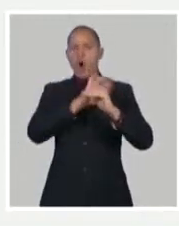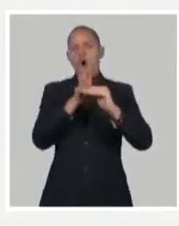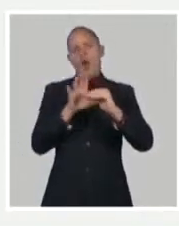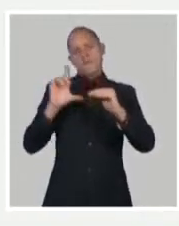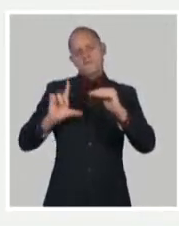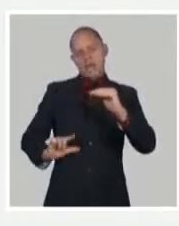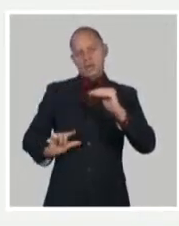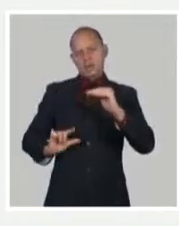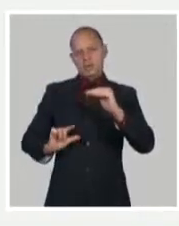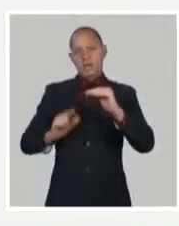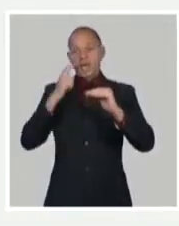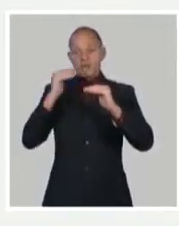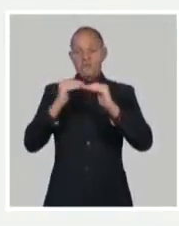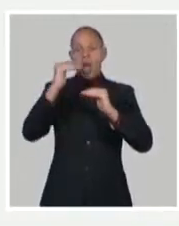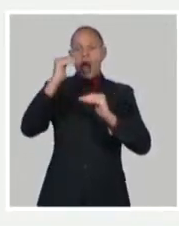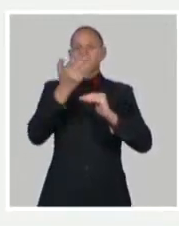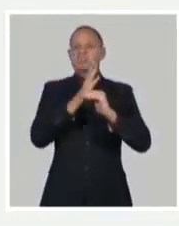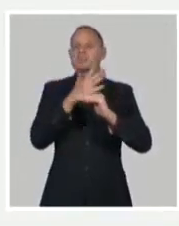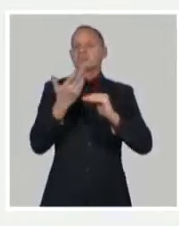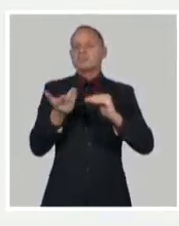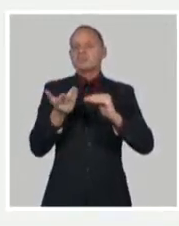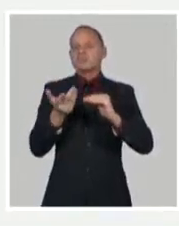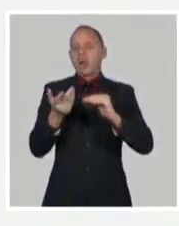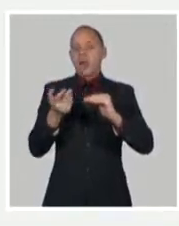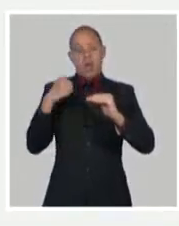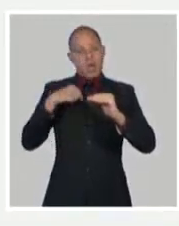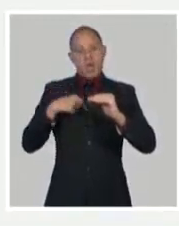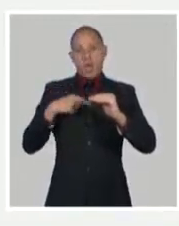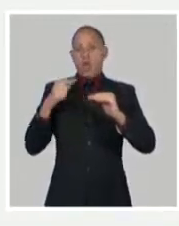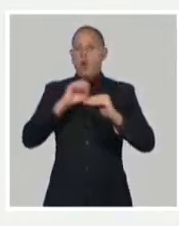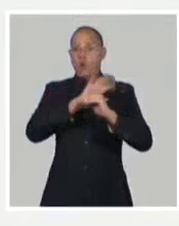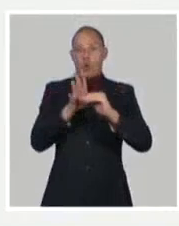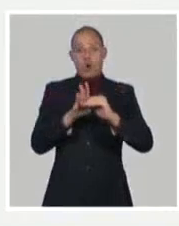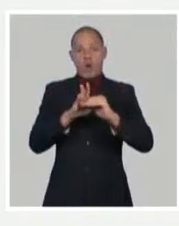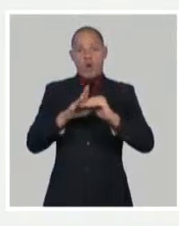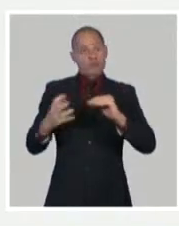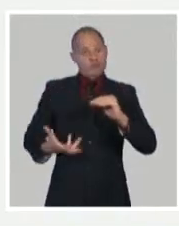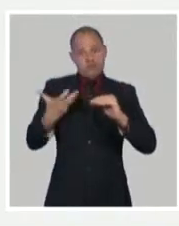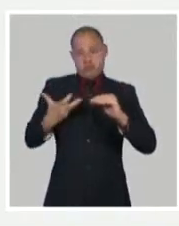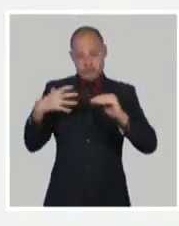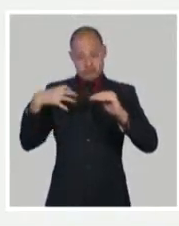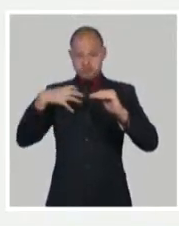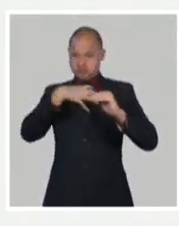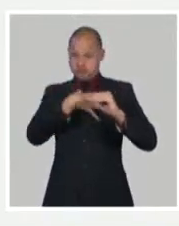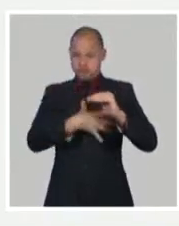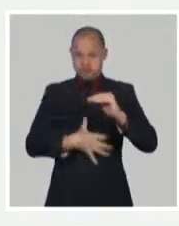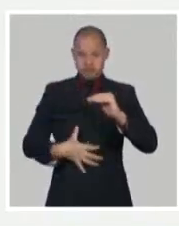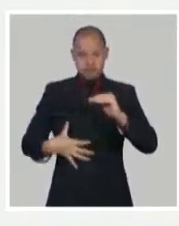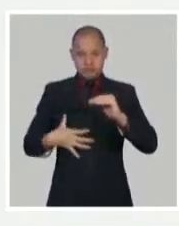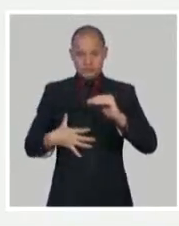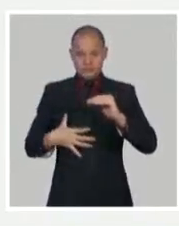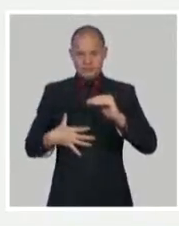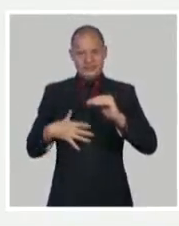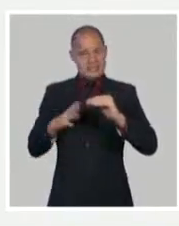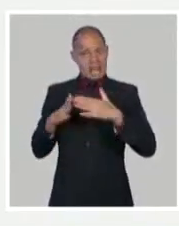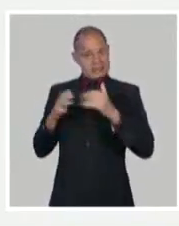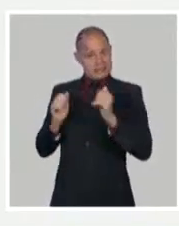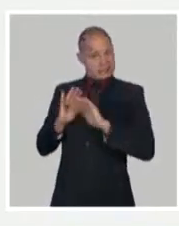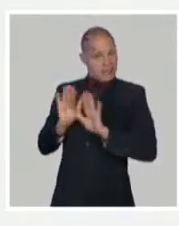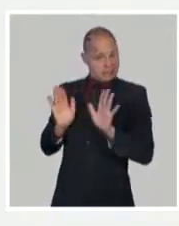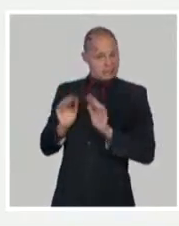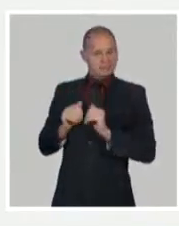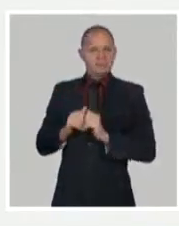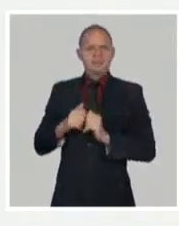o sea que las personas que terminan la enfermedad, salen algunos con muy bajos títulos de anticuerpos y otros salen